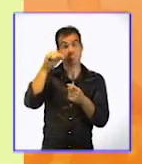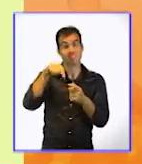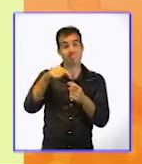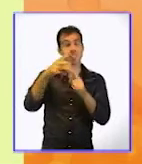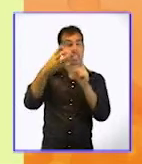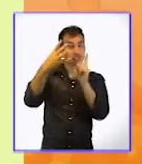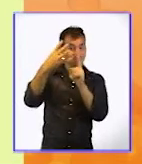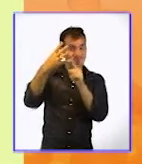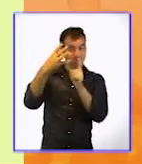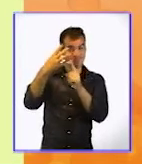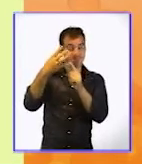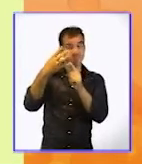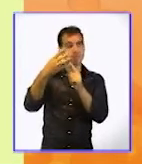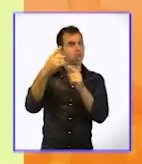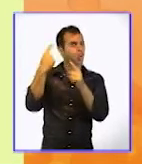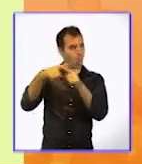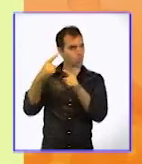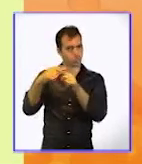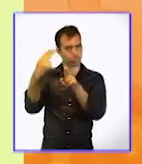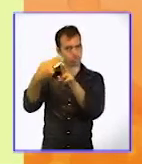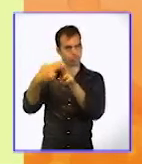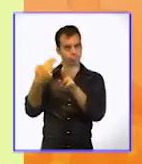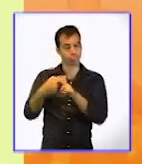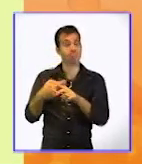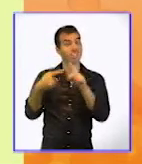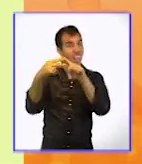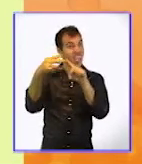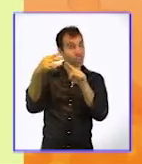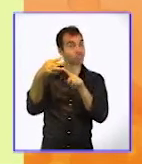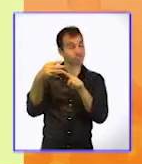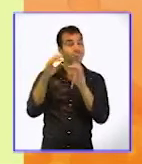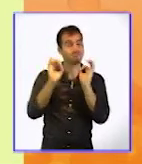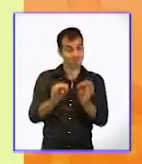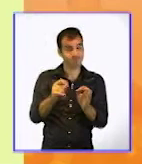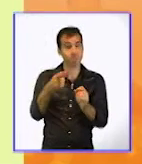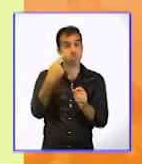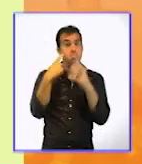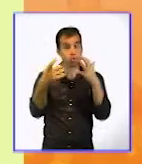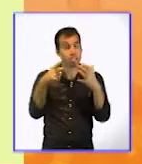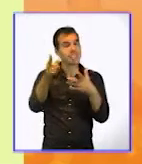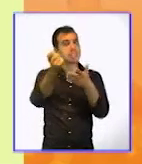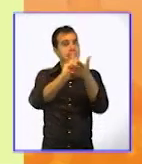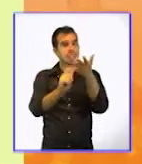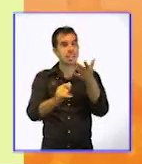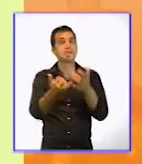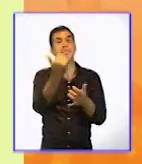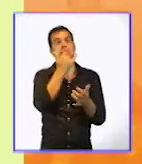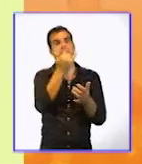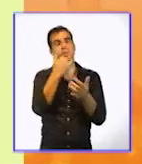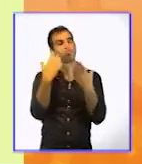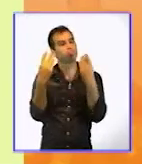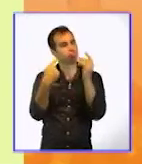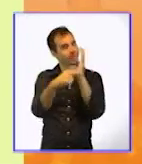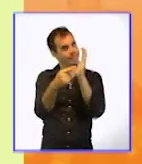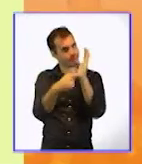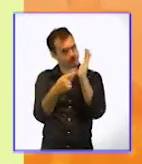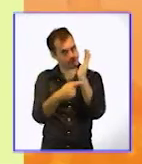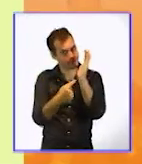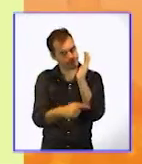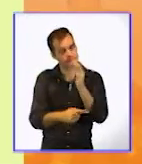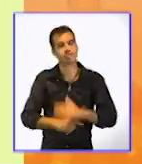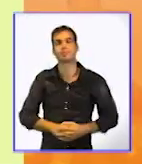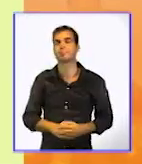y iones. Eso hay que recalcarlo porque esa es la notación iónica de cada uno de ellos y hay error al